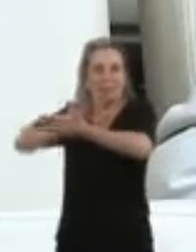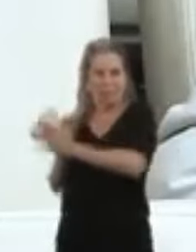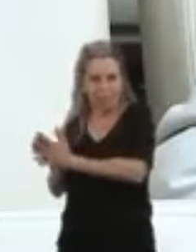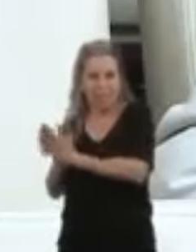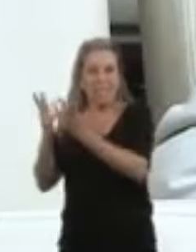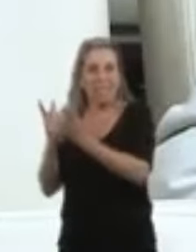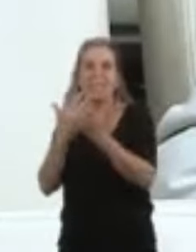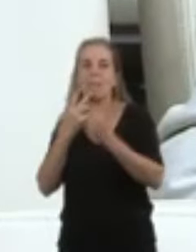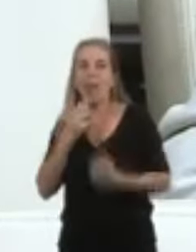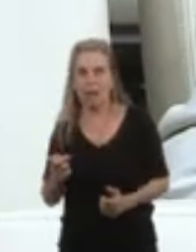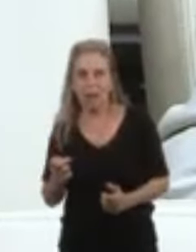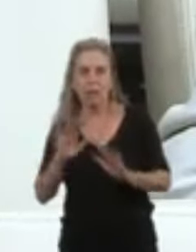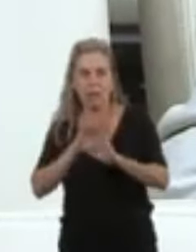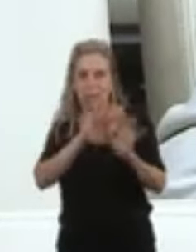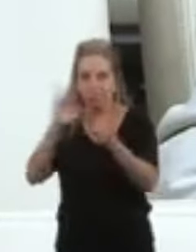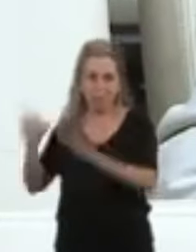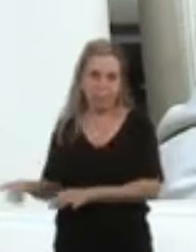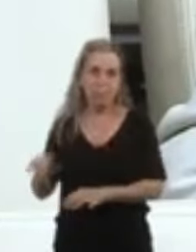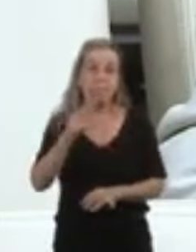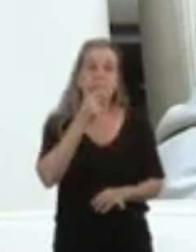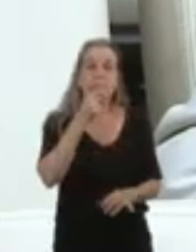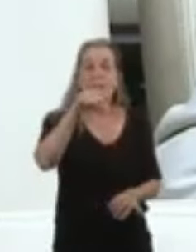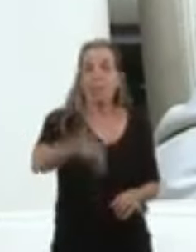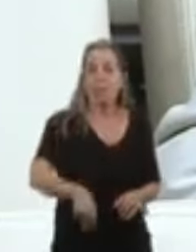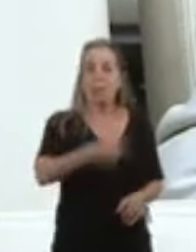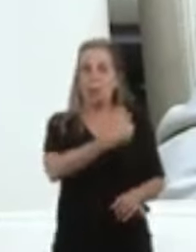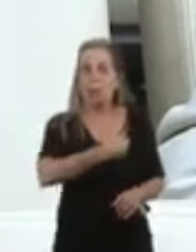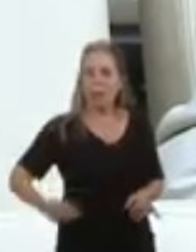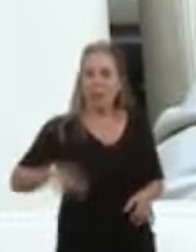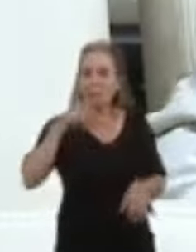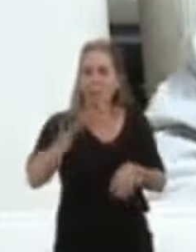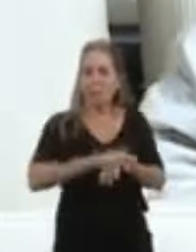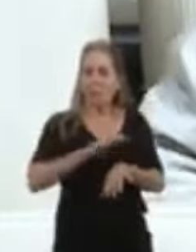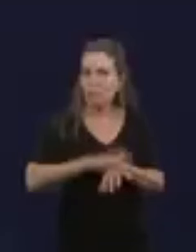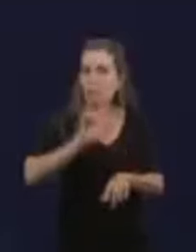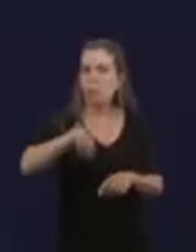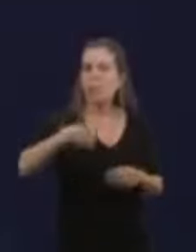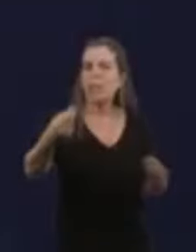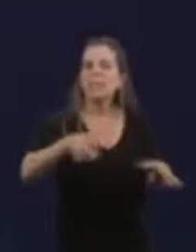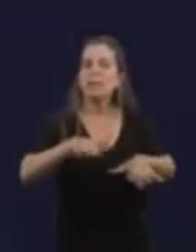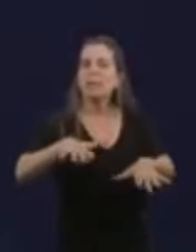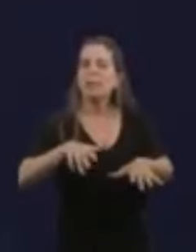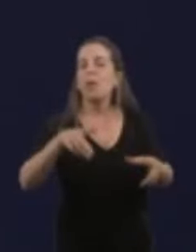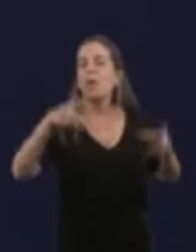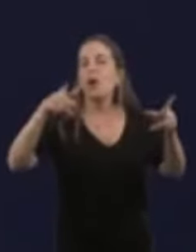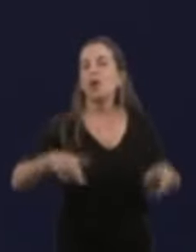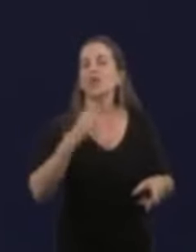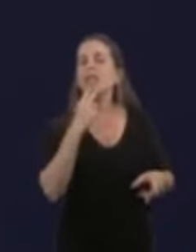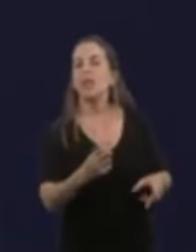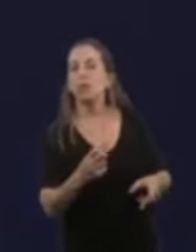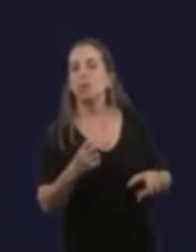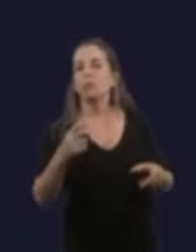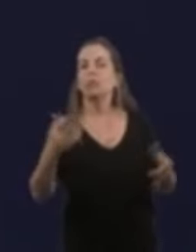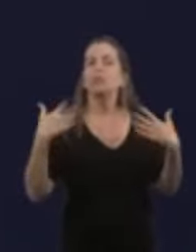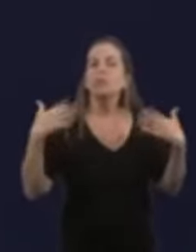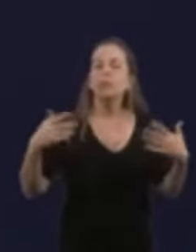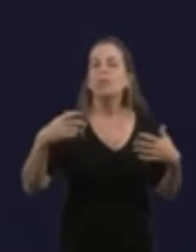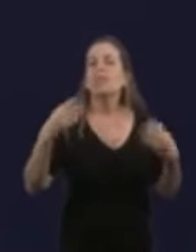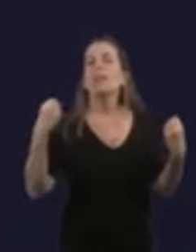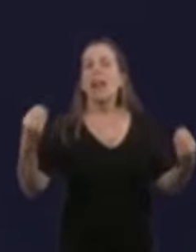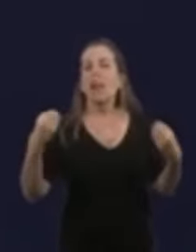gobierno aclarado eso si el gobierno es culpable de lo que se vendrá con los cortes gracias Bueno vamos por parte sin